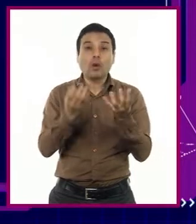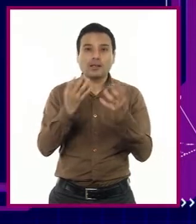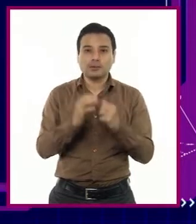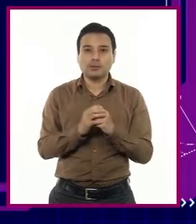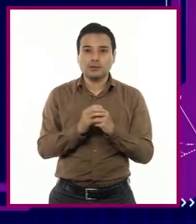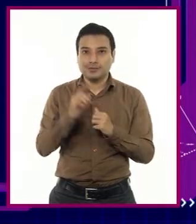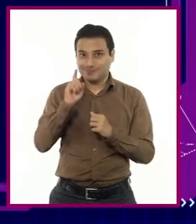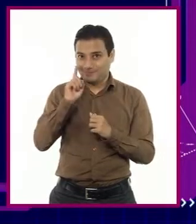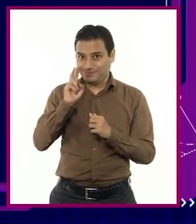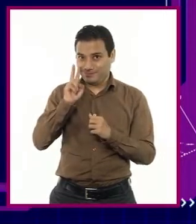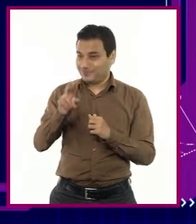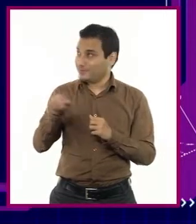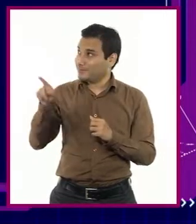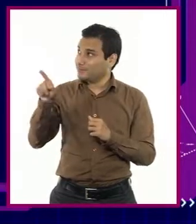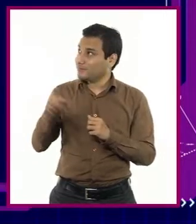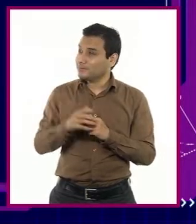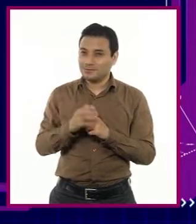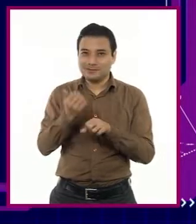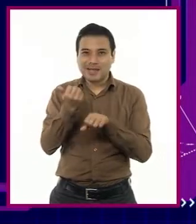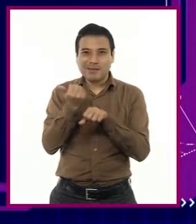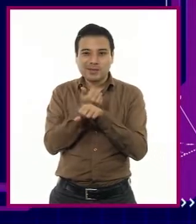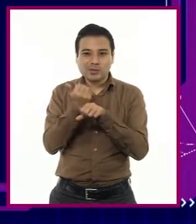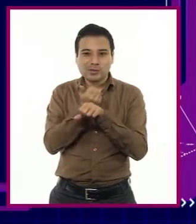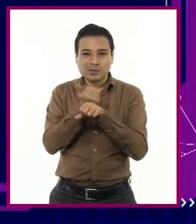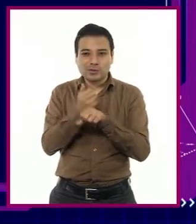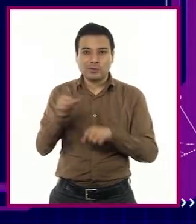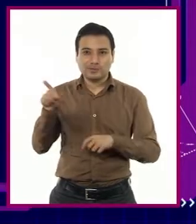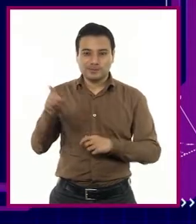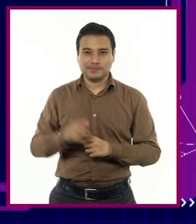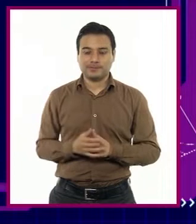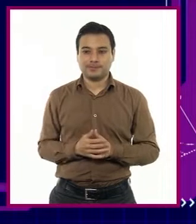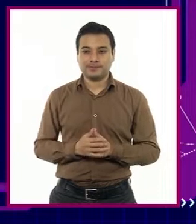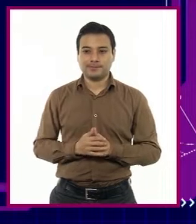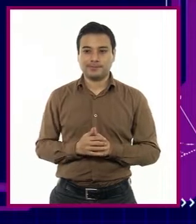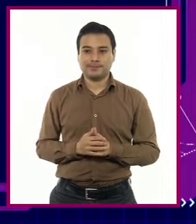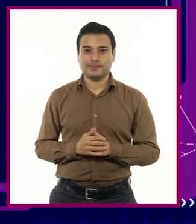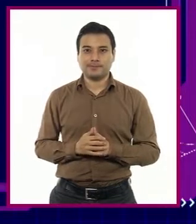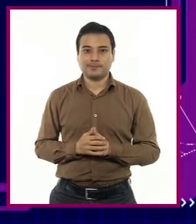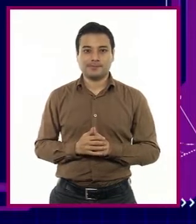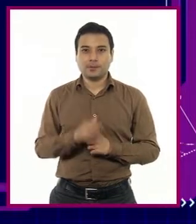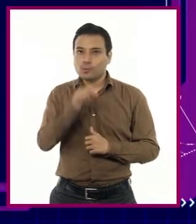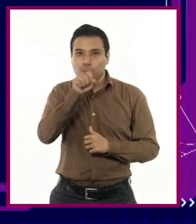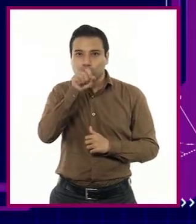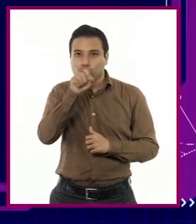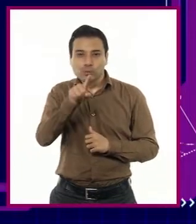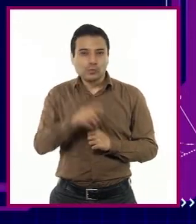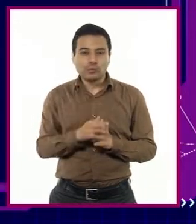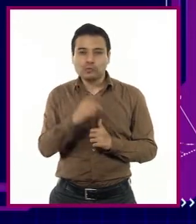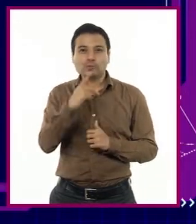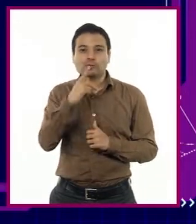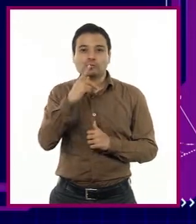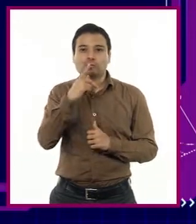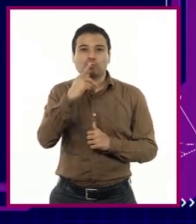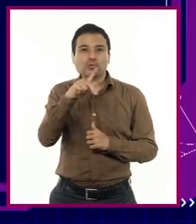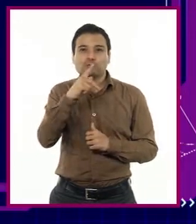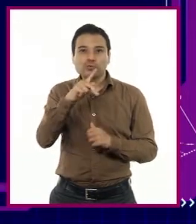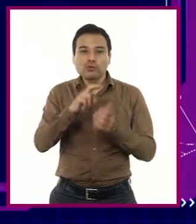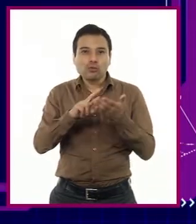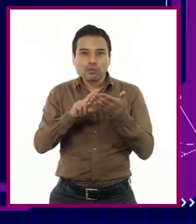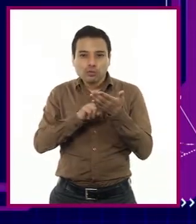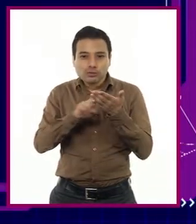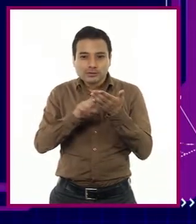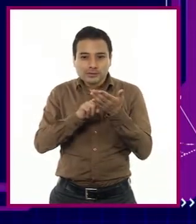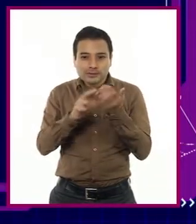5 centímetros, 7 centímetros y 5.6 centímetros, al igual que los ángulos cuyas medidas son las mismas que las